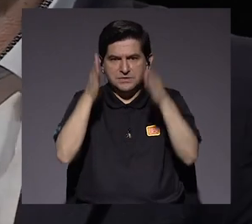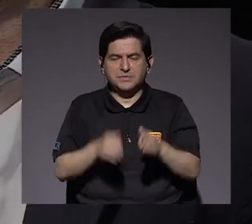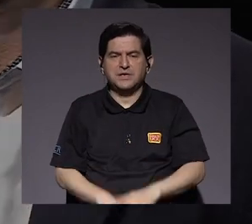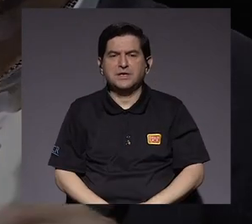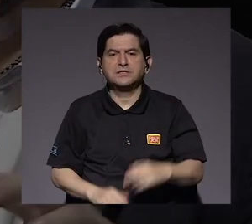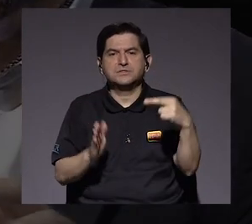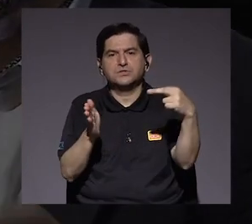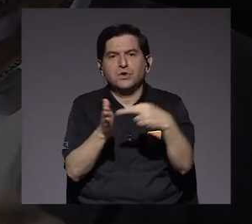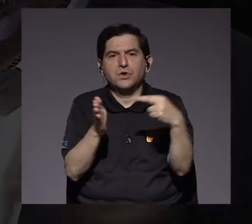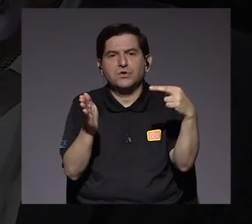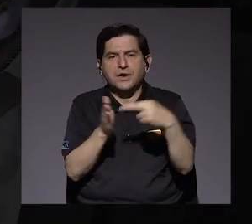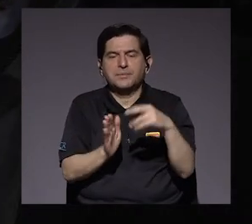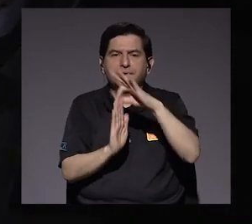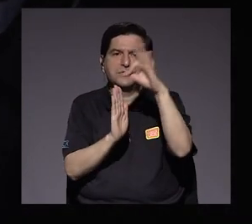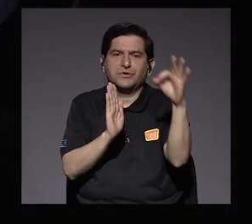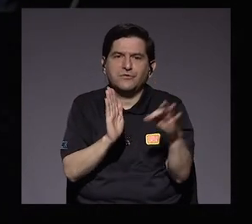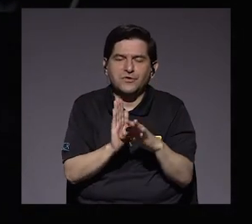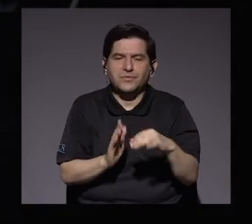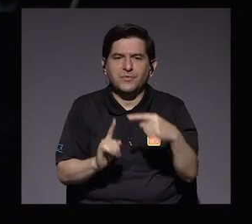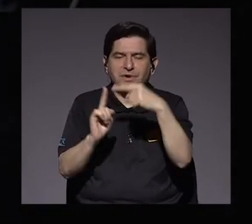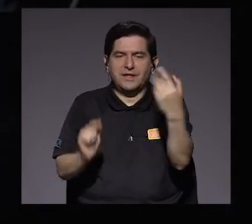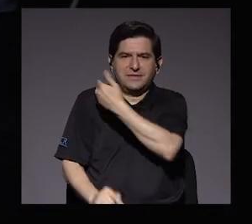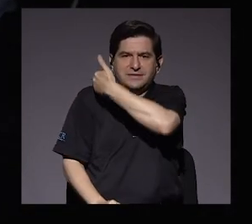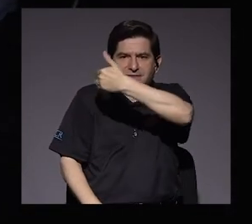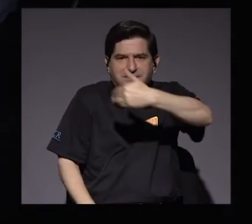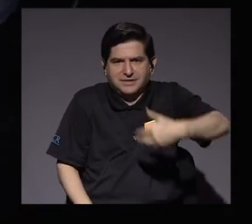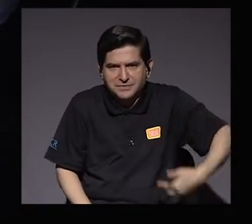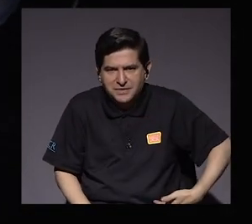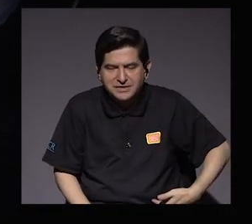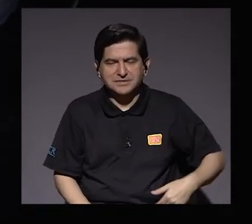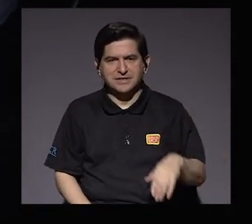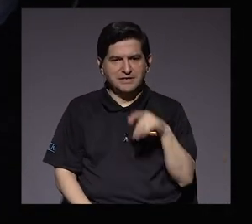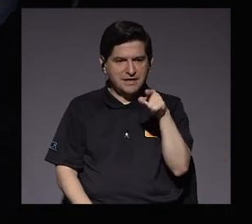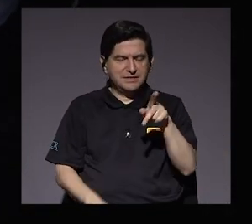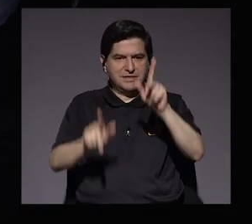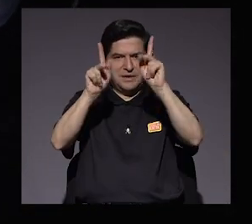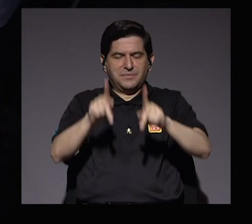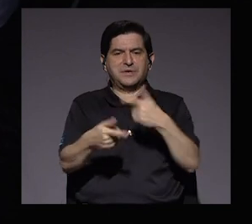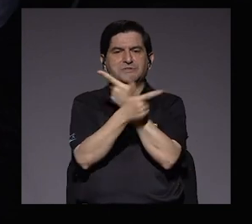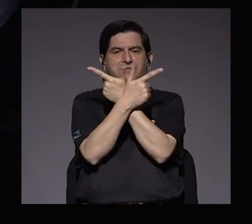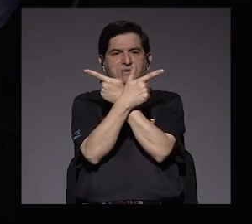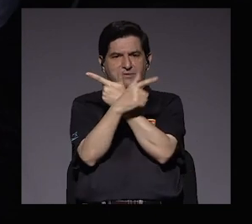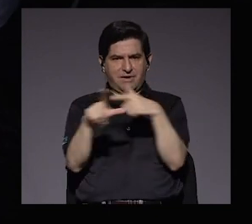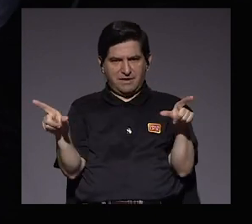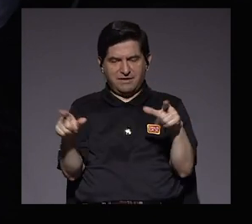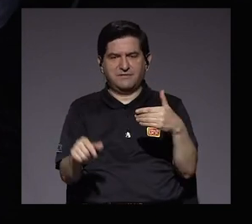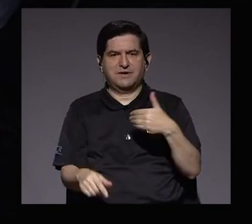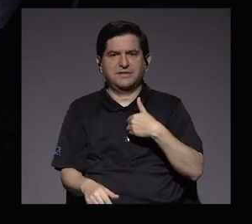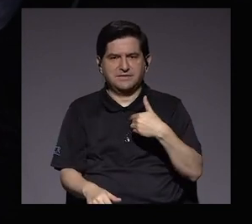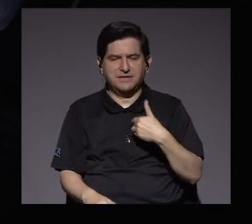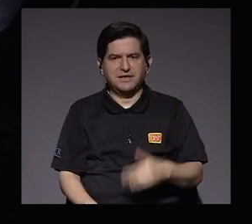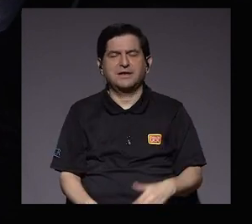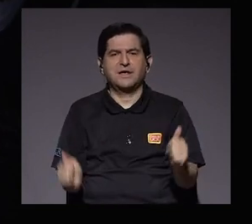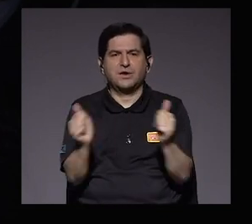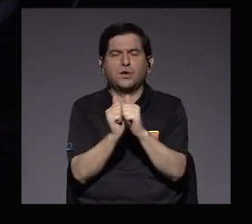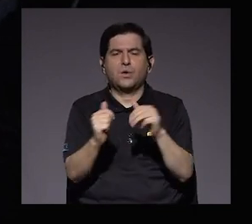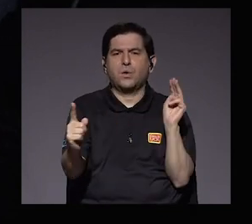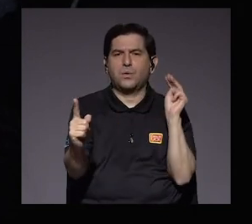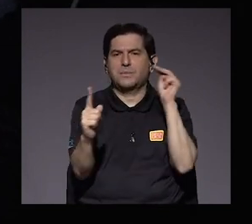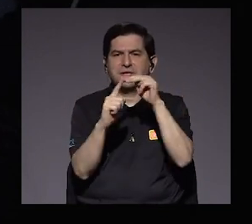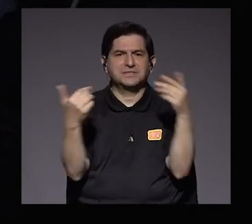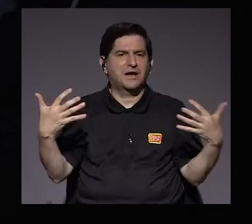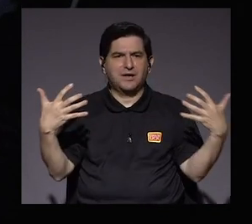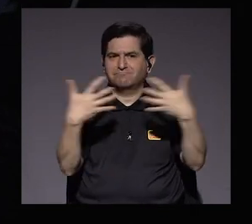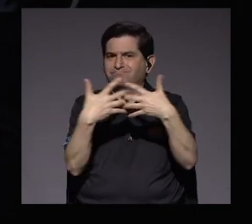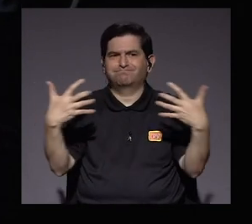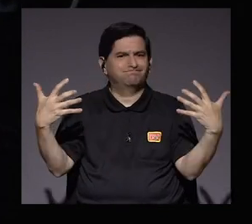donde el gobierno, a partir, digamos, de la figura del presidente, tiene cierta libertad, digamos, respecto del mensaje que no es